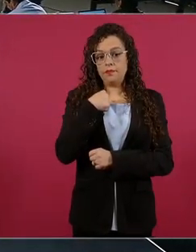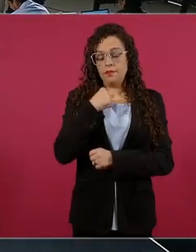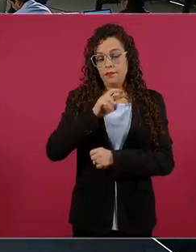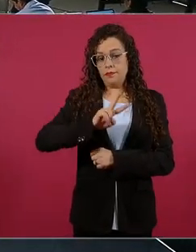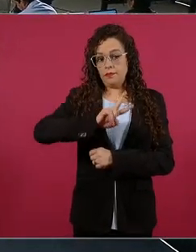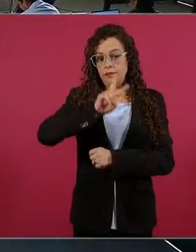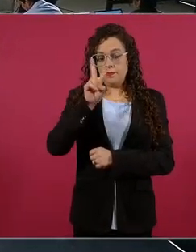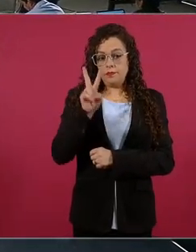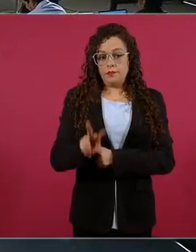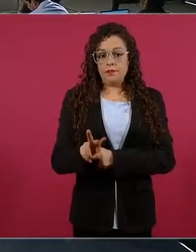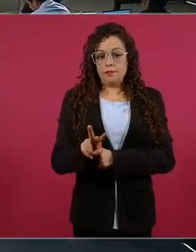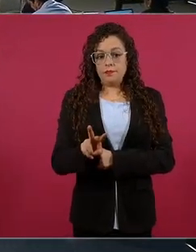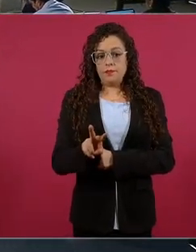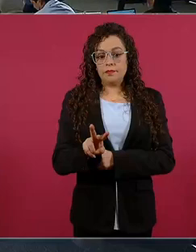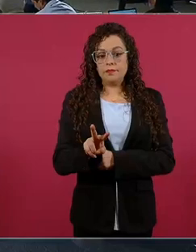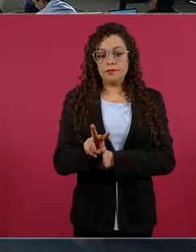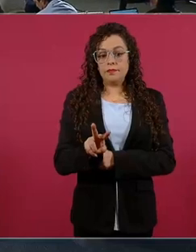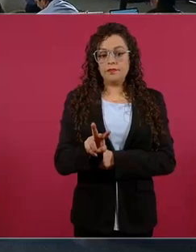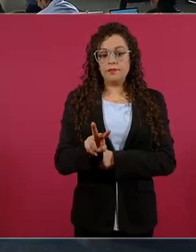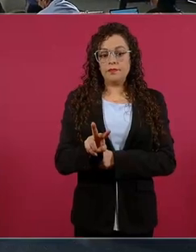creyente